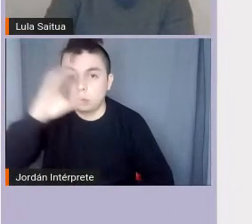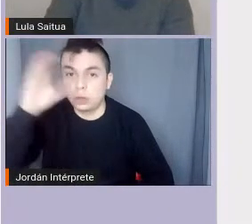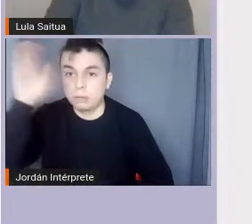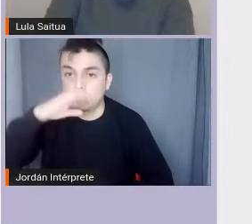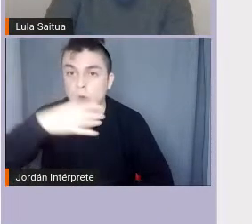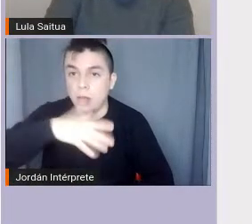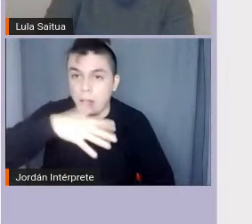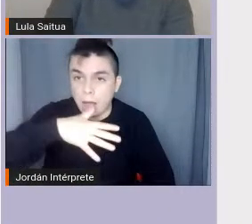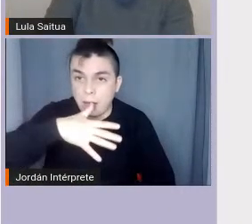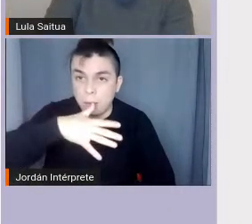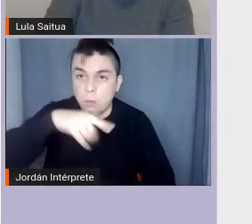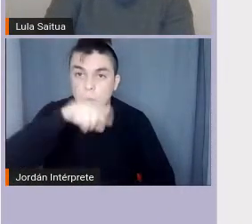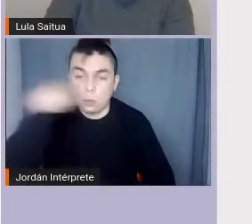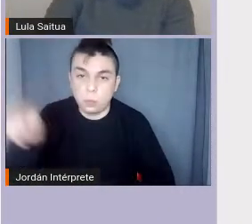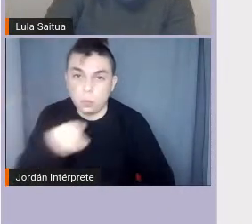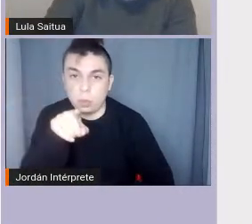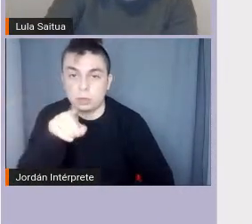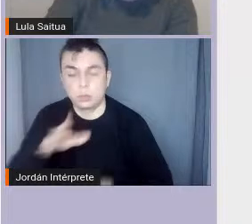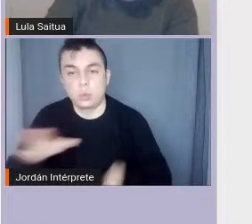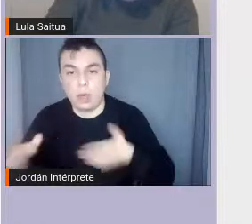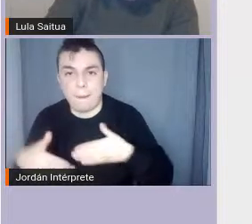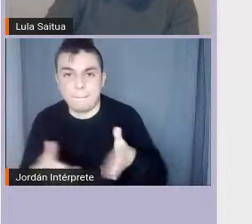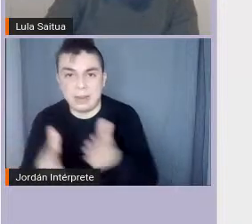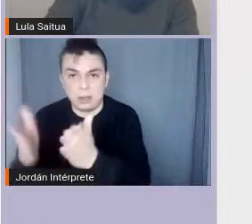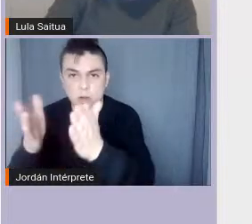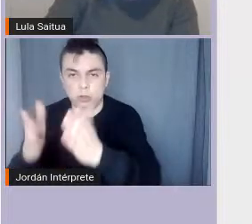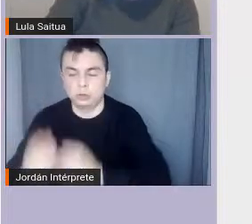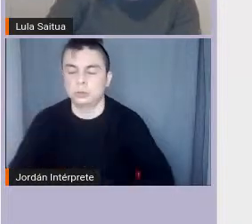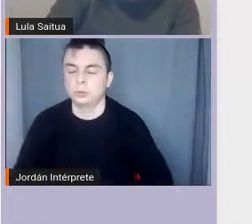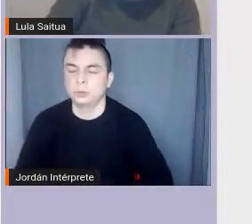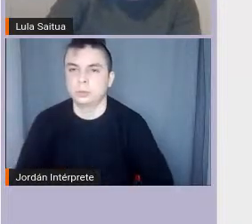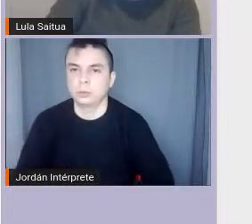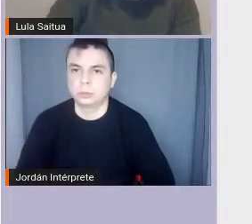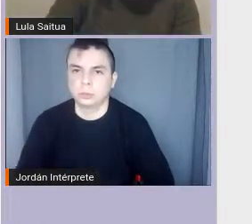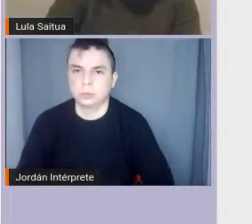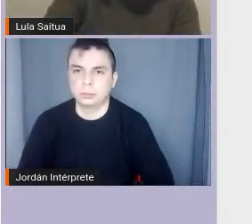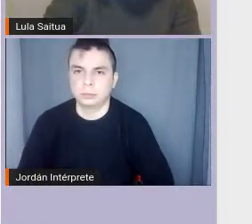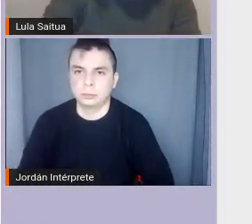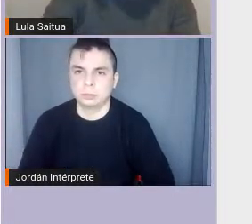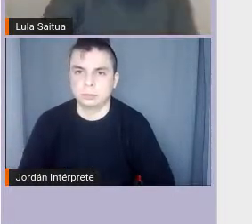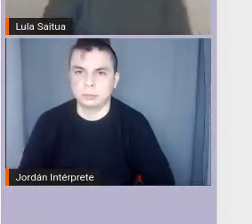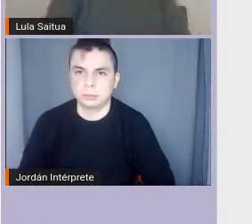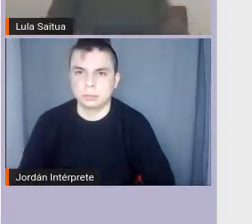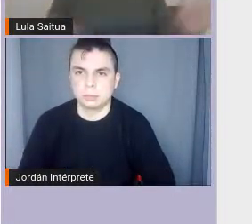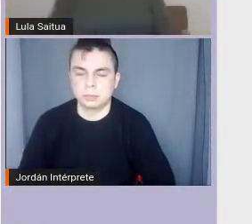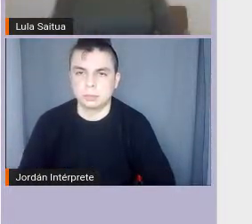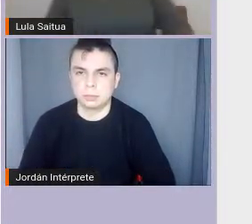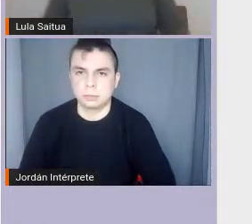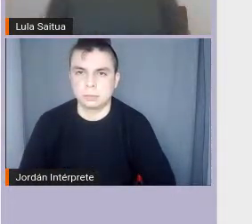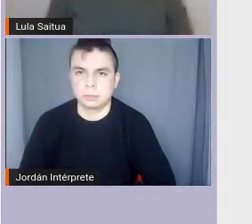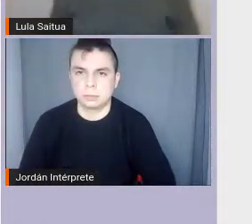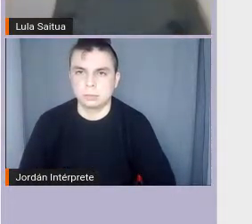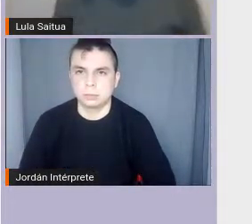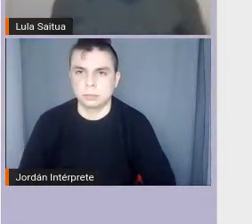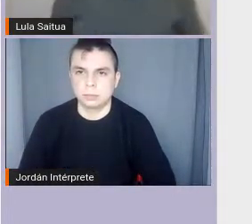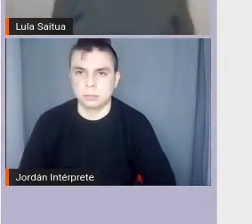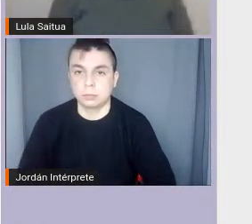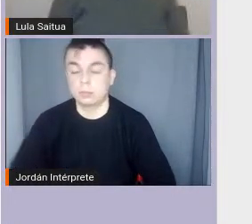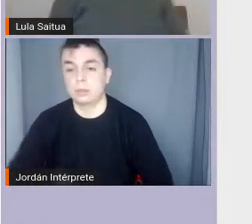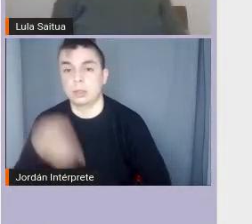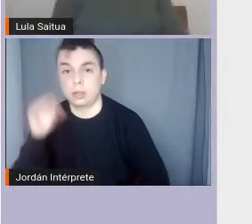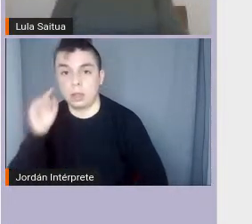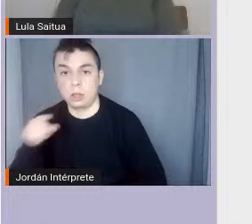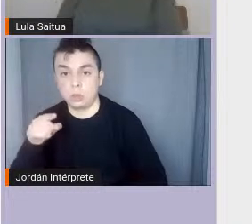tu sendero. Ahí está. Oye, te pasaste. ¡Qué rapidez! Bien. Busca,